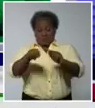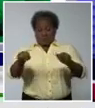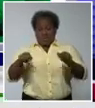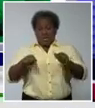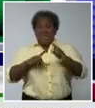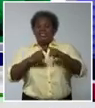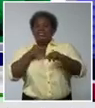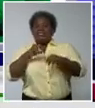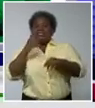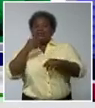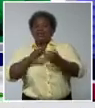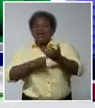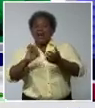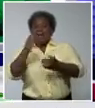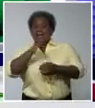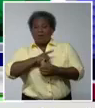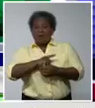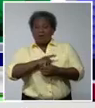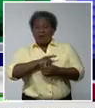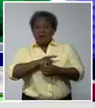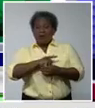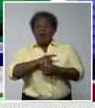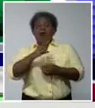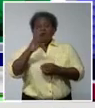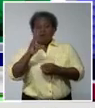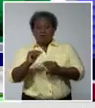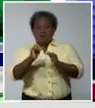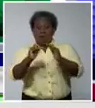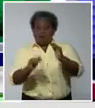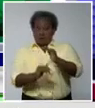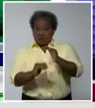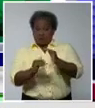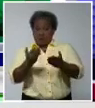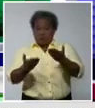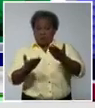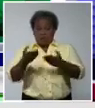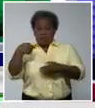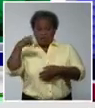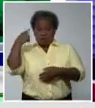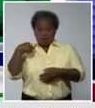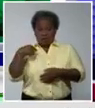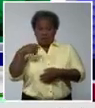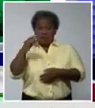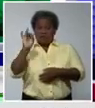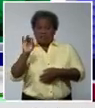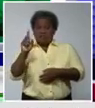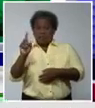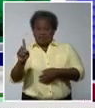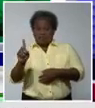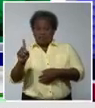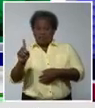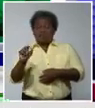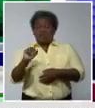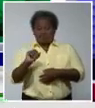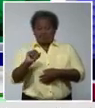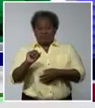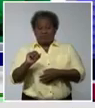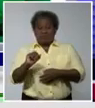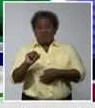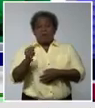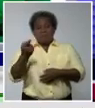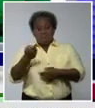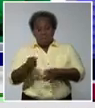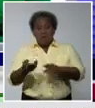pudiéramos decir que una cifra inferior a la del día de ayer, 71. 16 menos, pero todavía muy elevada y